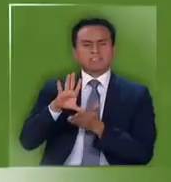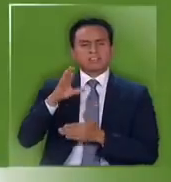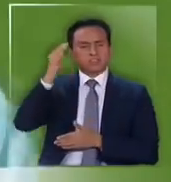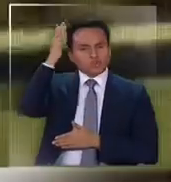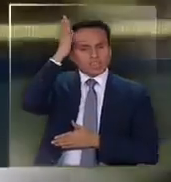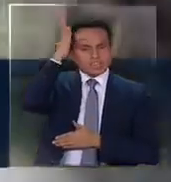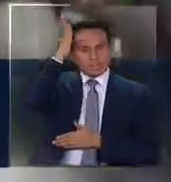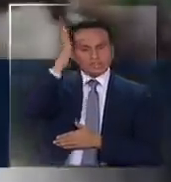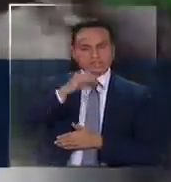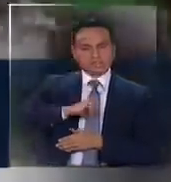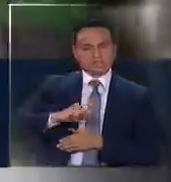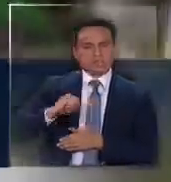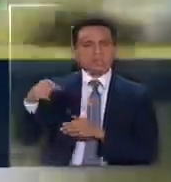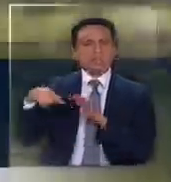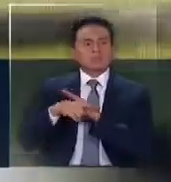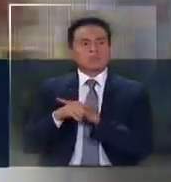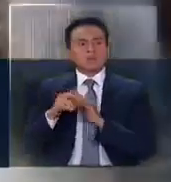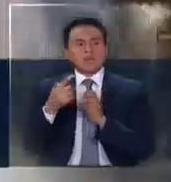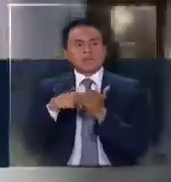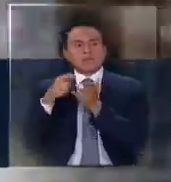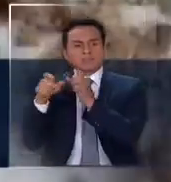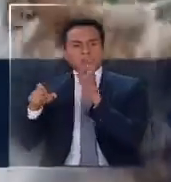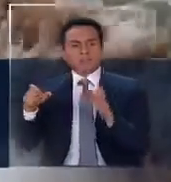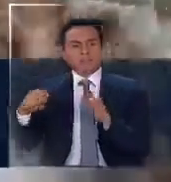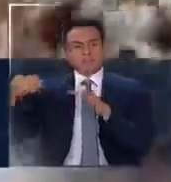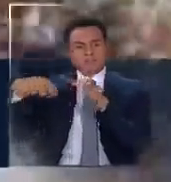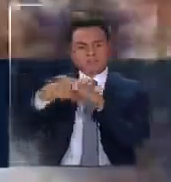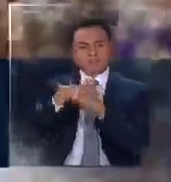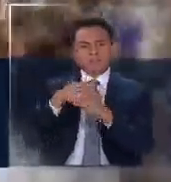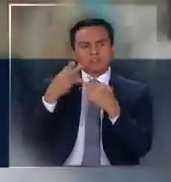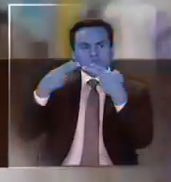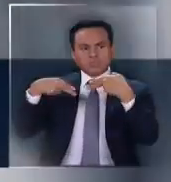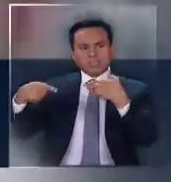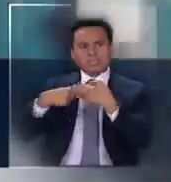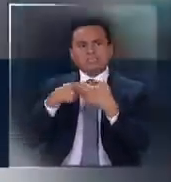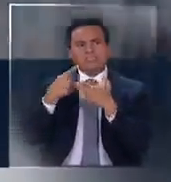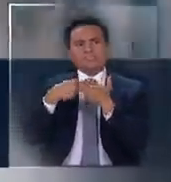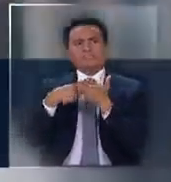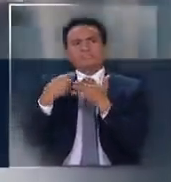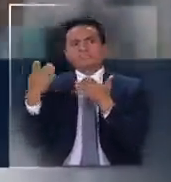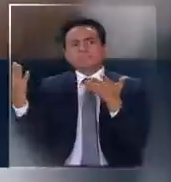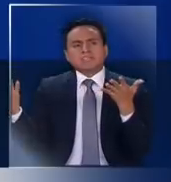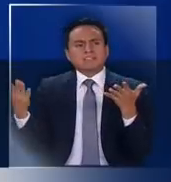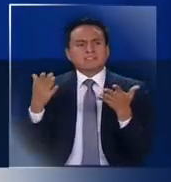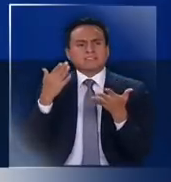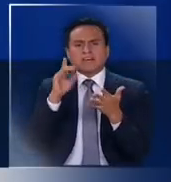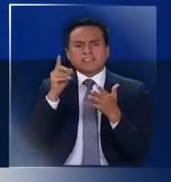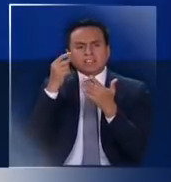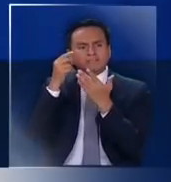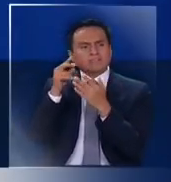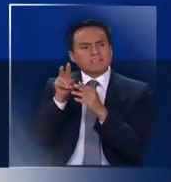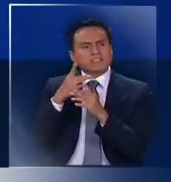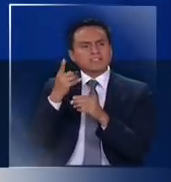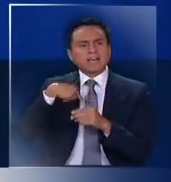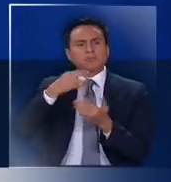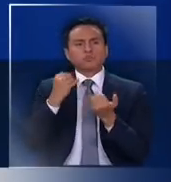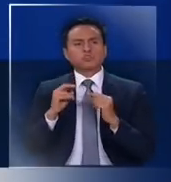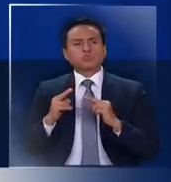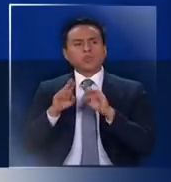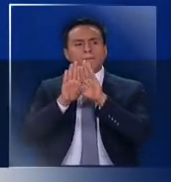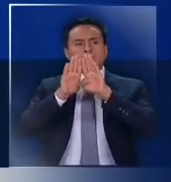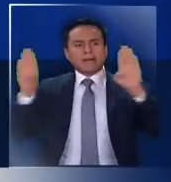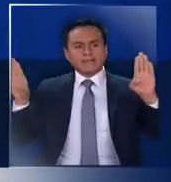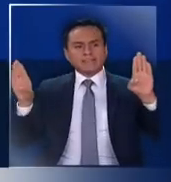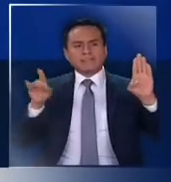Trump. Thousands of people are coming through the border, hundreds of thousands, and they're unchecked. We need to build a